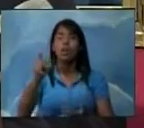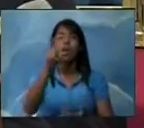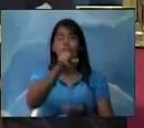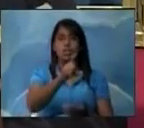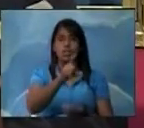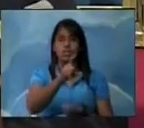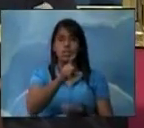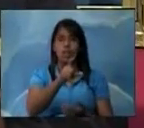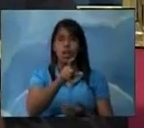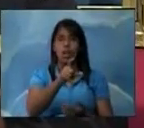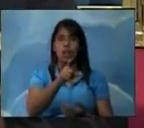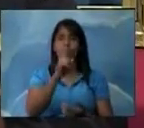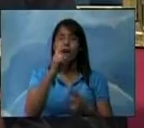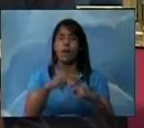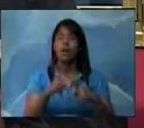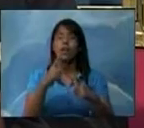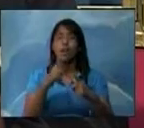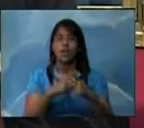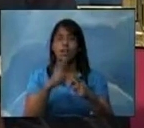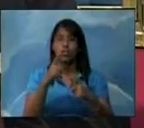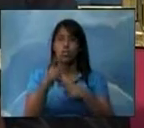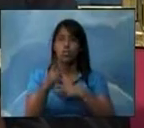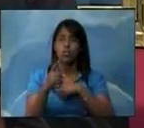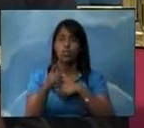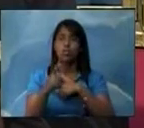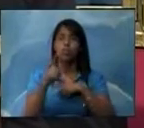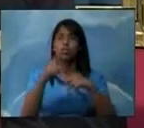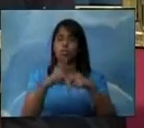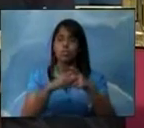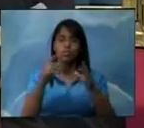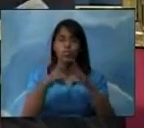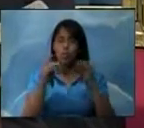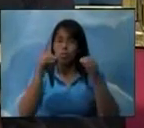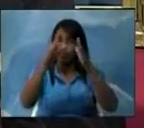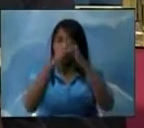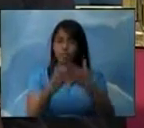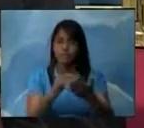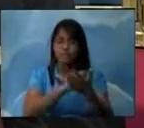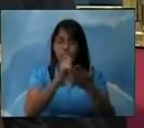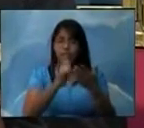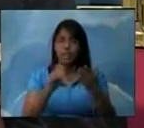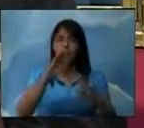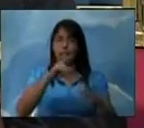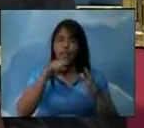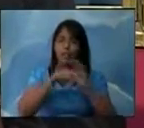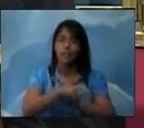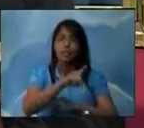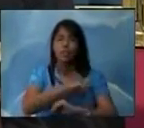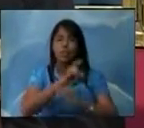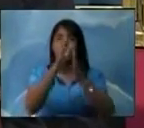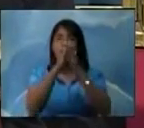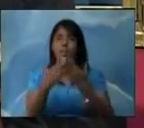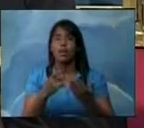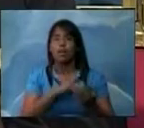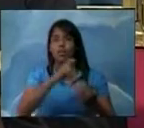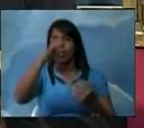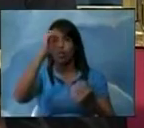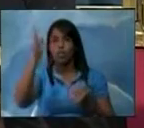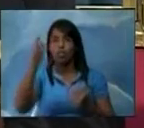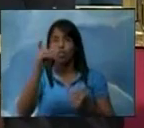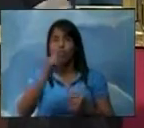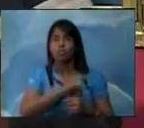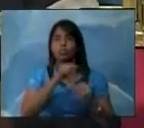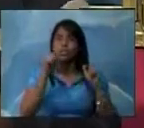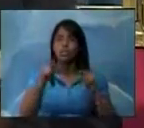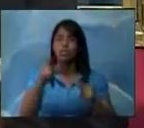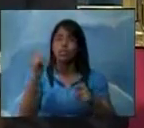enseñaba. Entonces, todos estos escritos que están dentro de la palabra de Dios, de